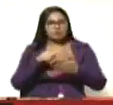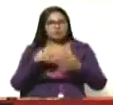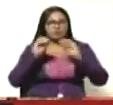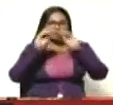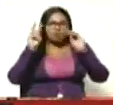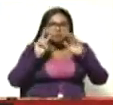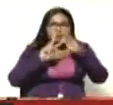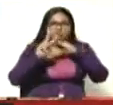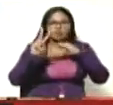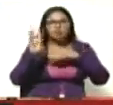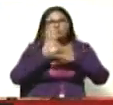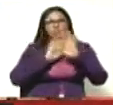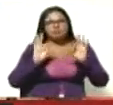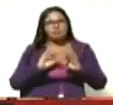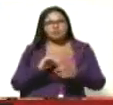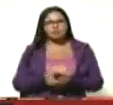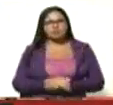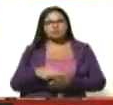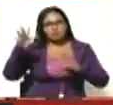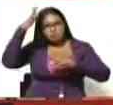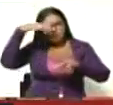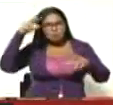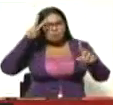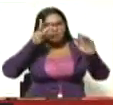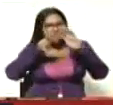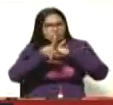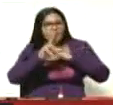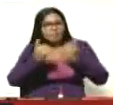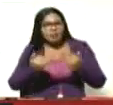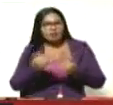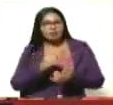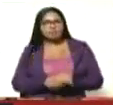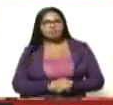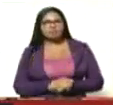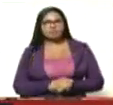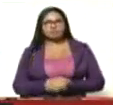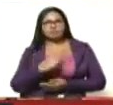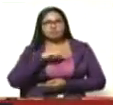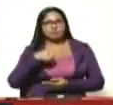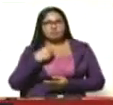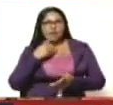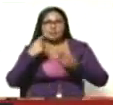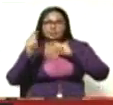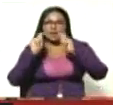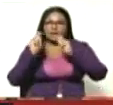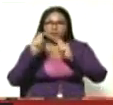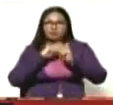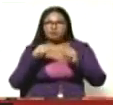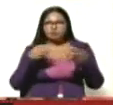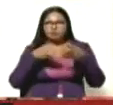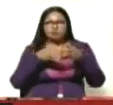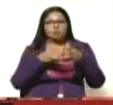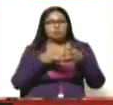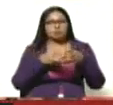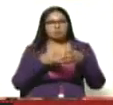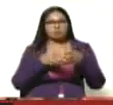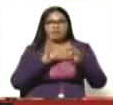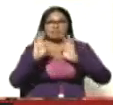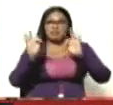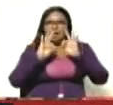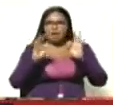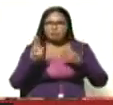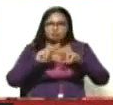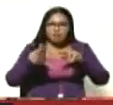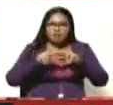cosmovisión y una espiritualidad que hoy recordamos acá gracias al talento de la colmenita bolivariana con esa